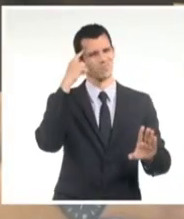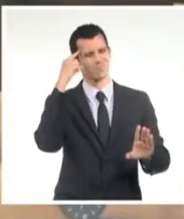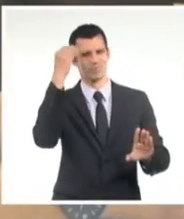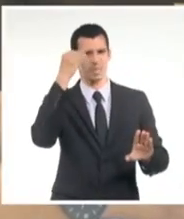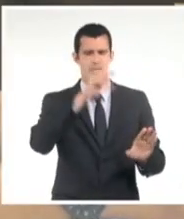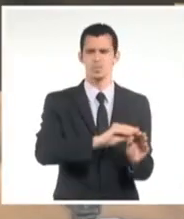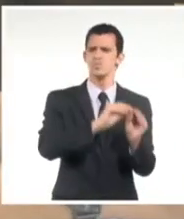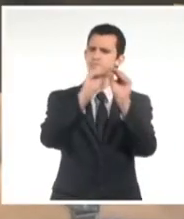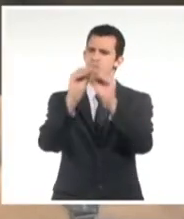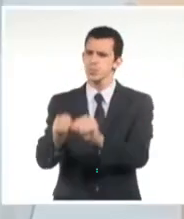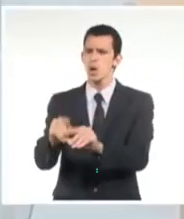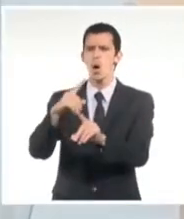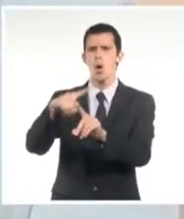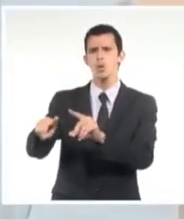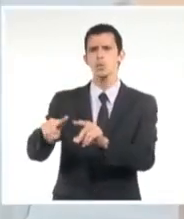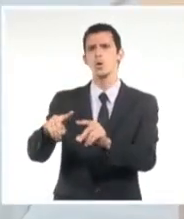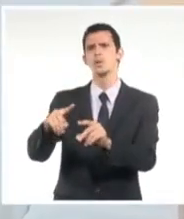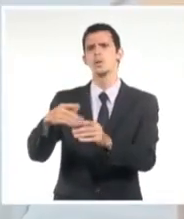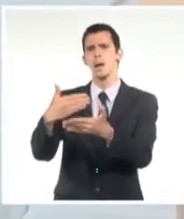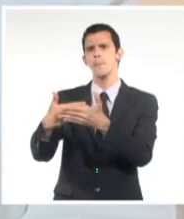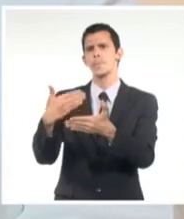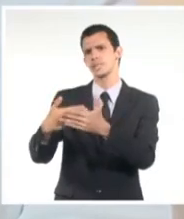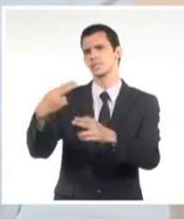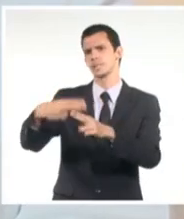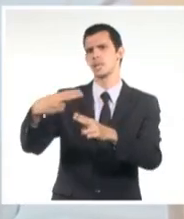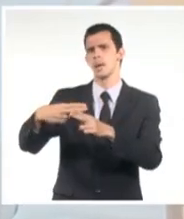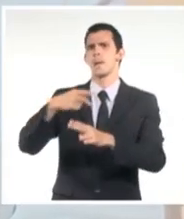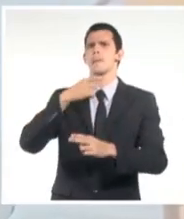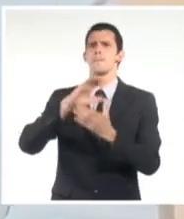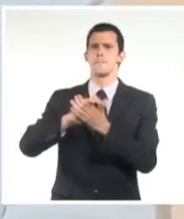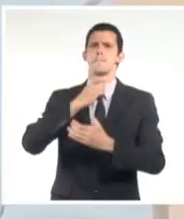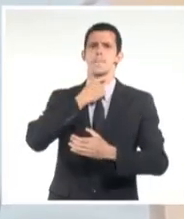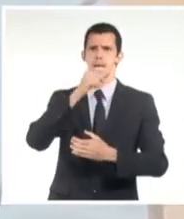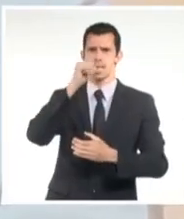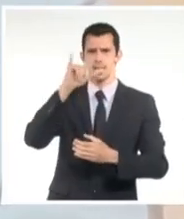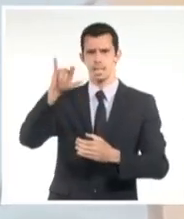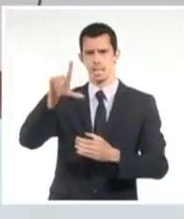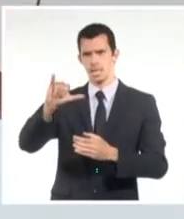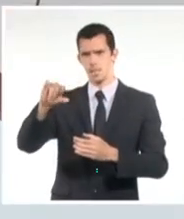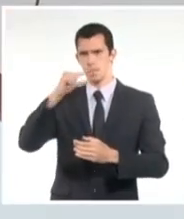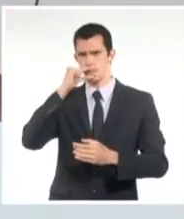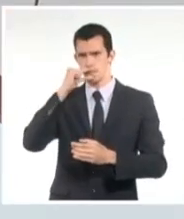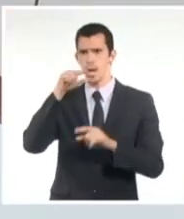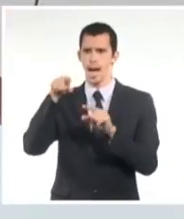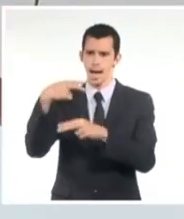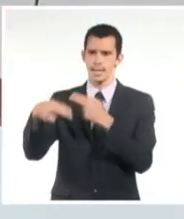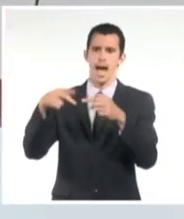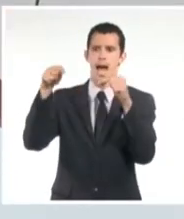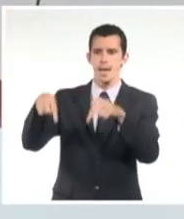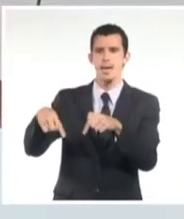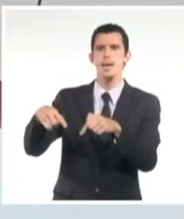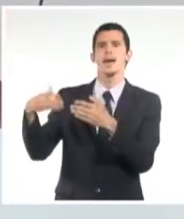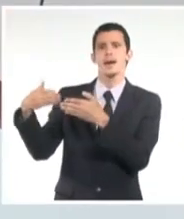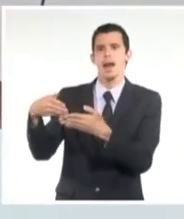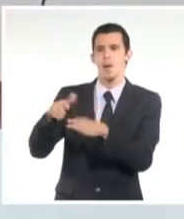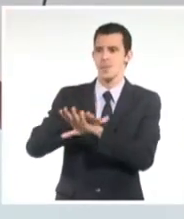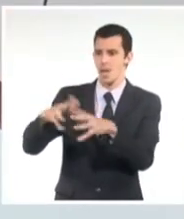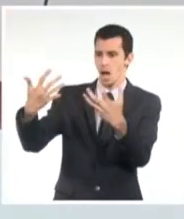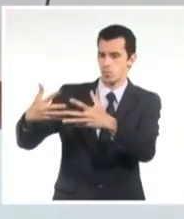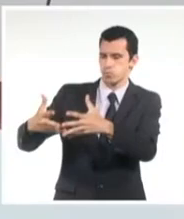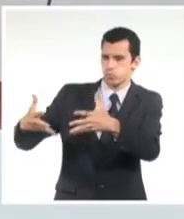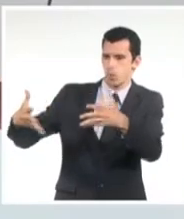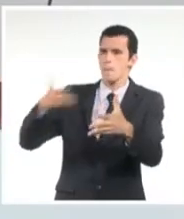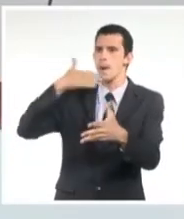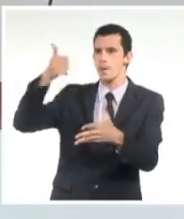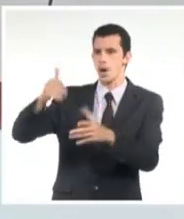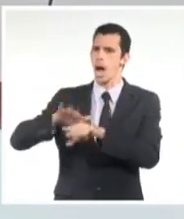Farmacéutico Líquidos Orales Medilit, entidad granmense que ha garantizado ya 200.000 unidades con destino a las droguerías cubanas. Este